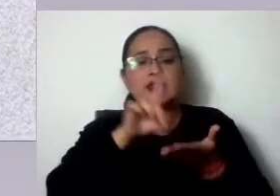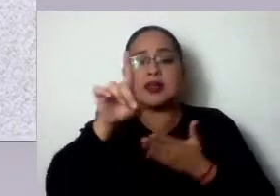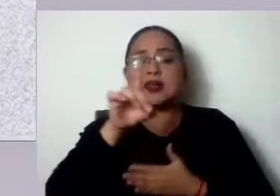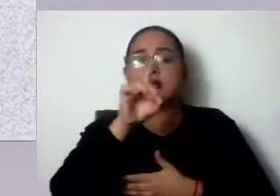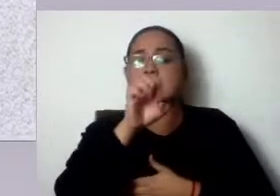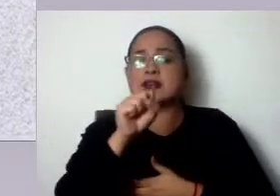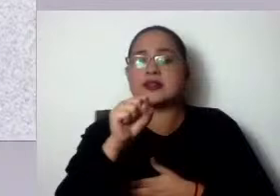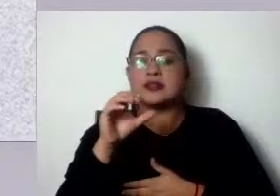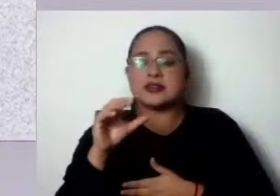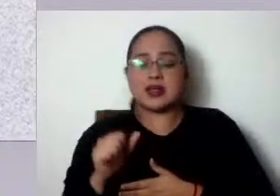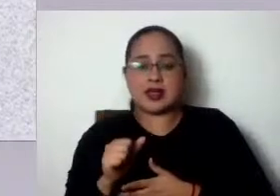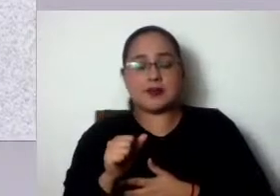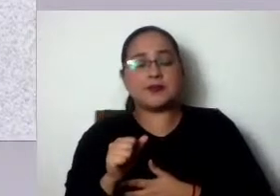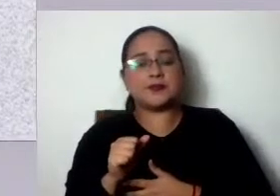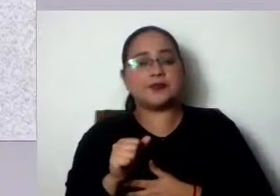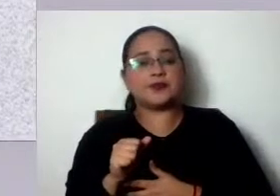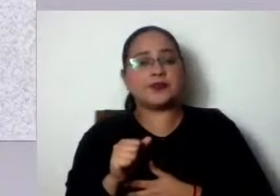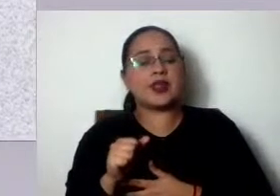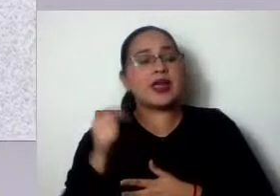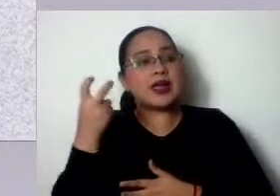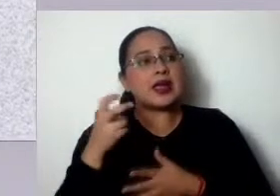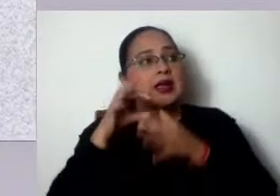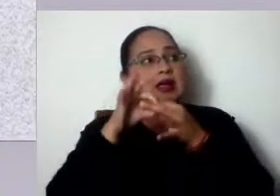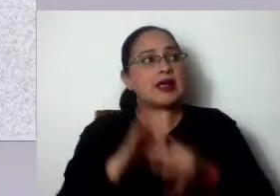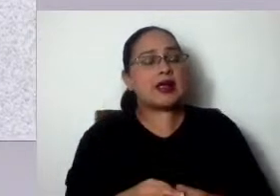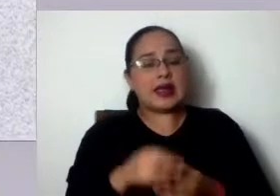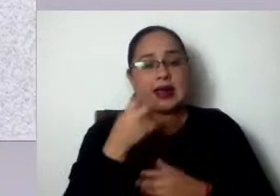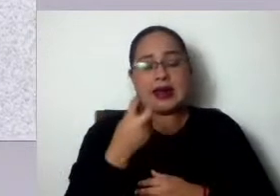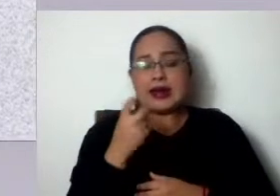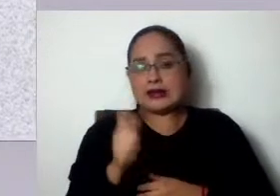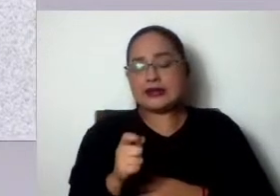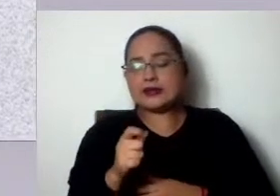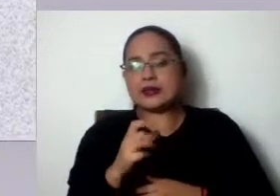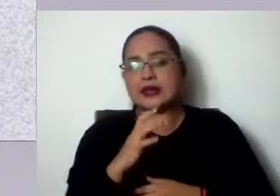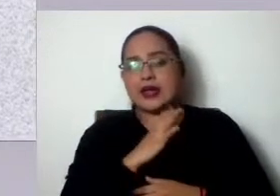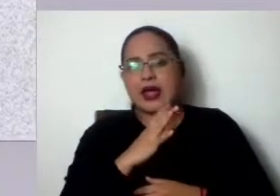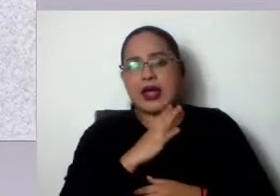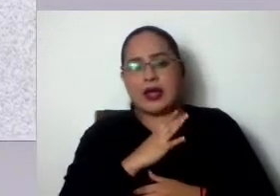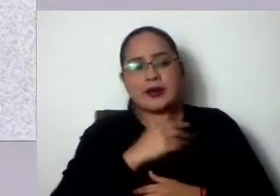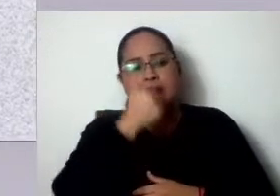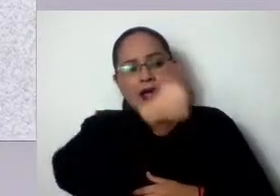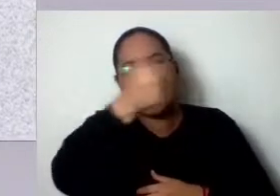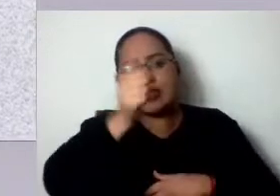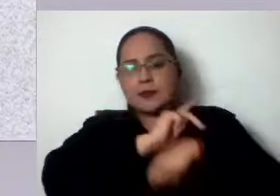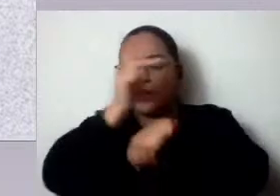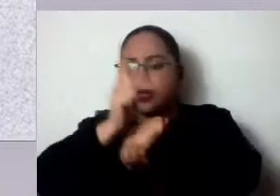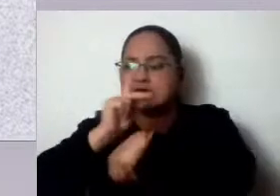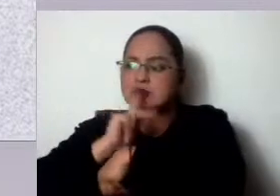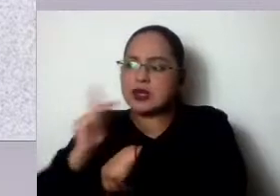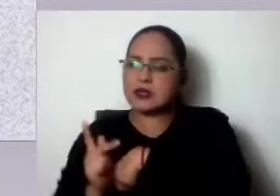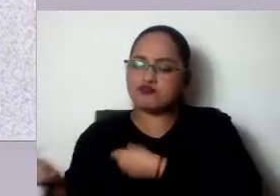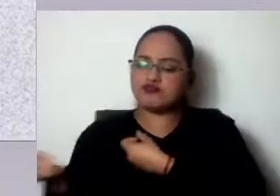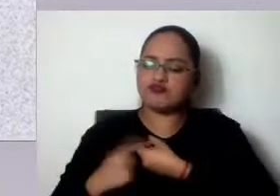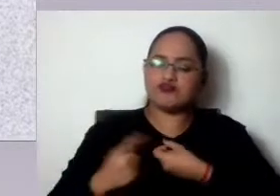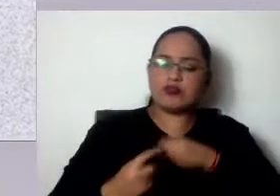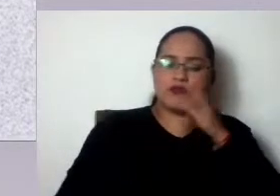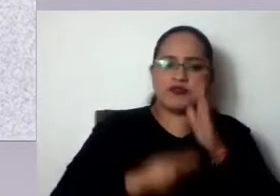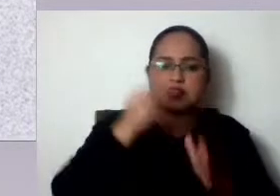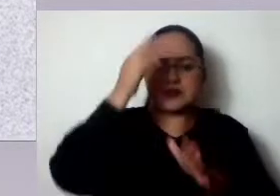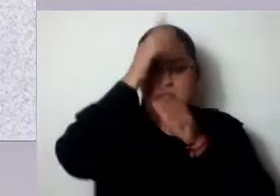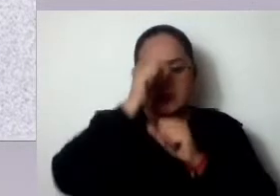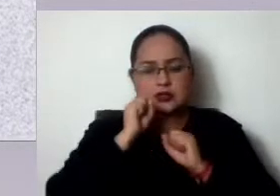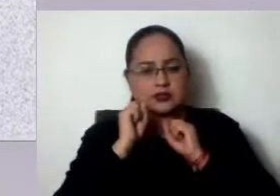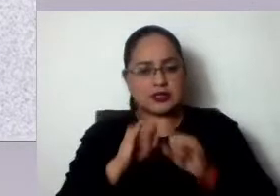y culturales conforme al cual cada uno de los estados partes en el presente pacto se